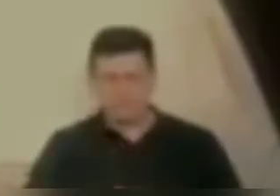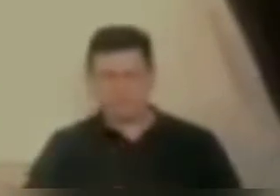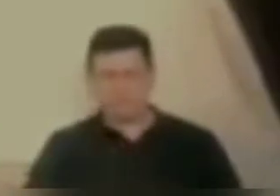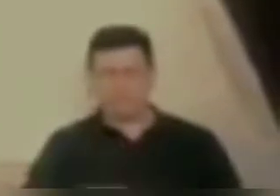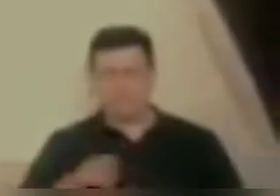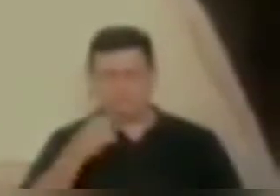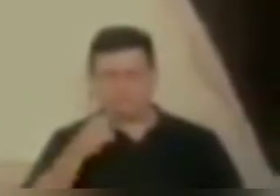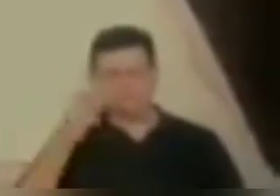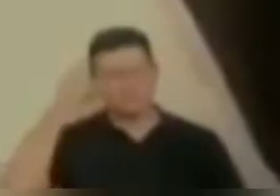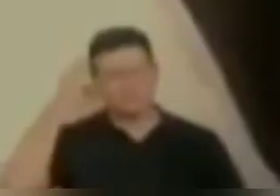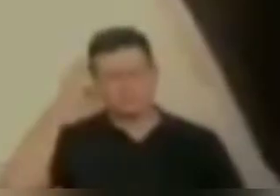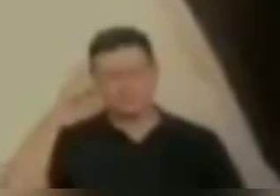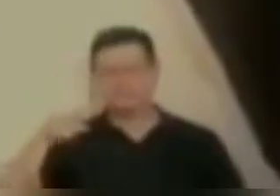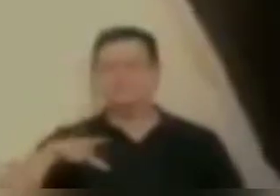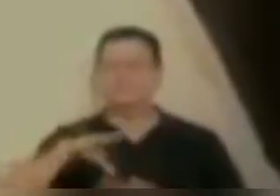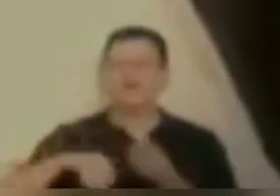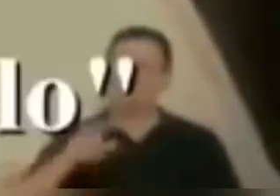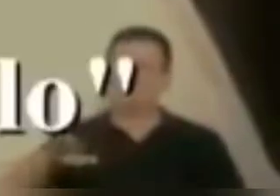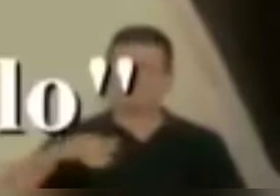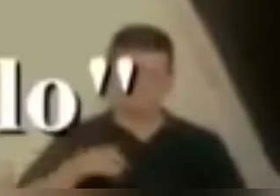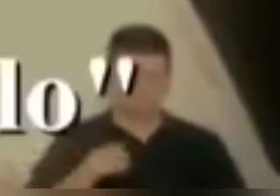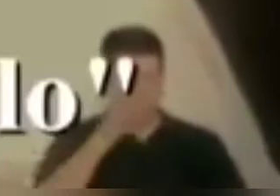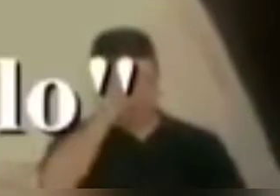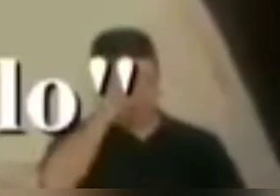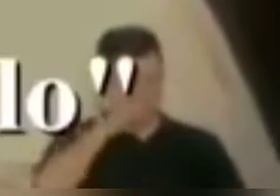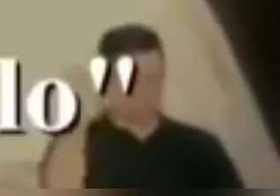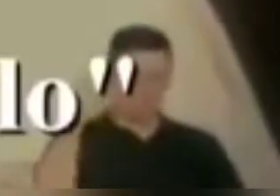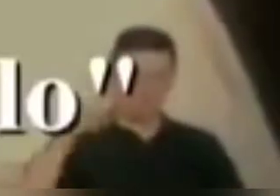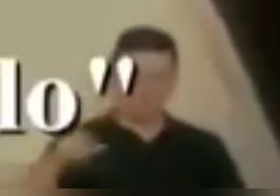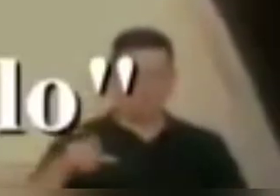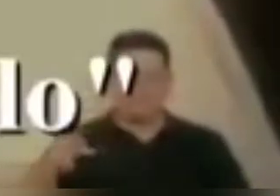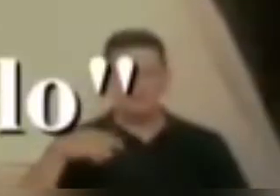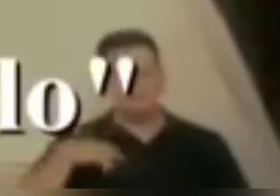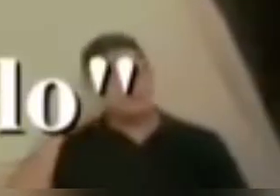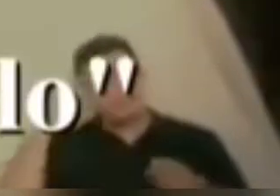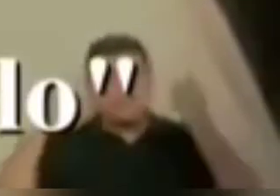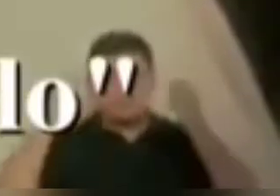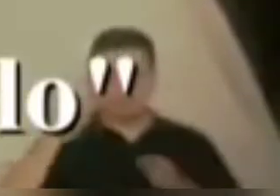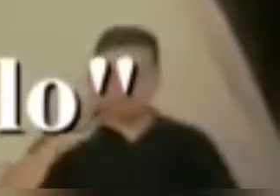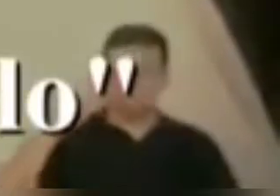Piensan por el pueblo. No dejan pensar al pueblo.